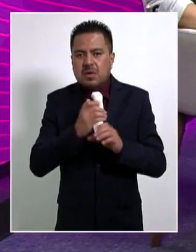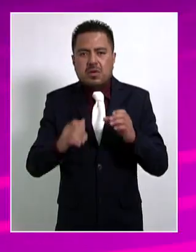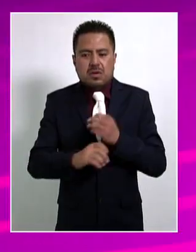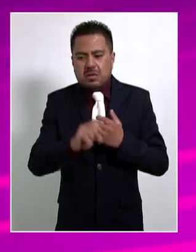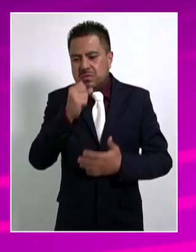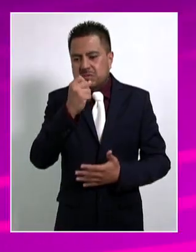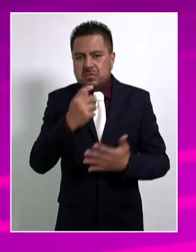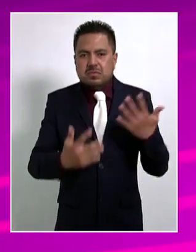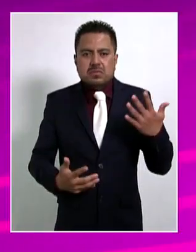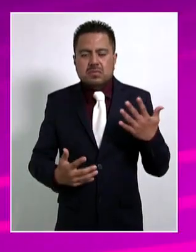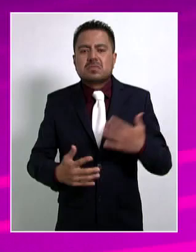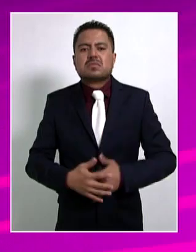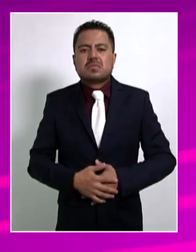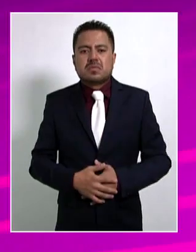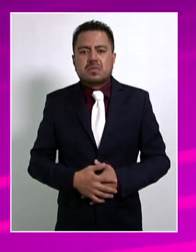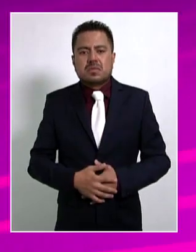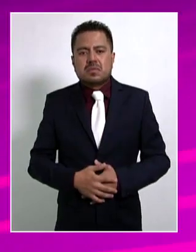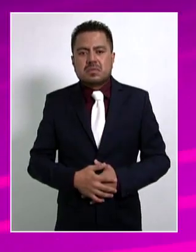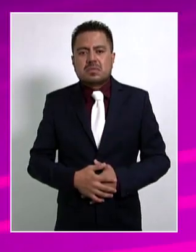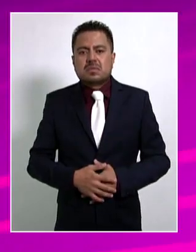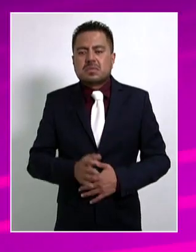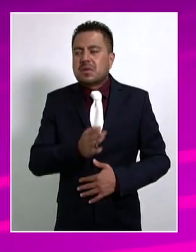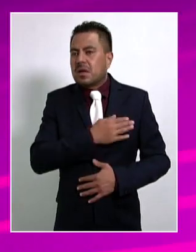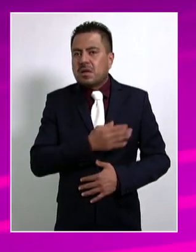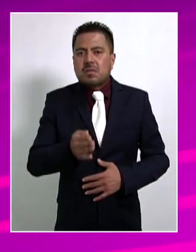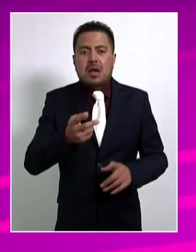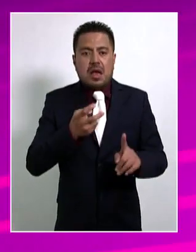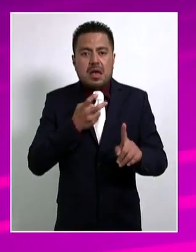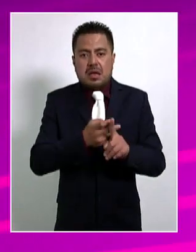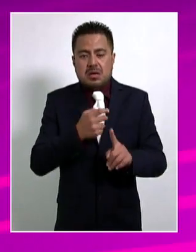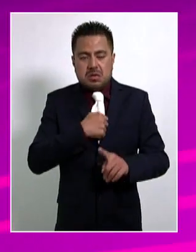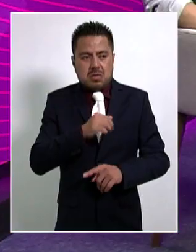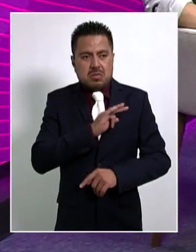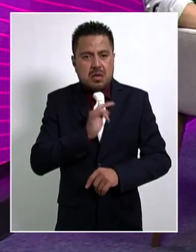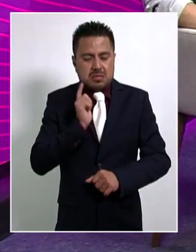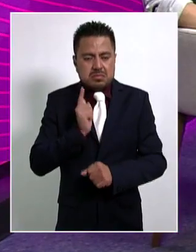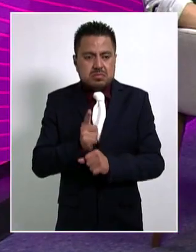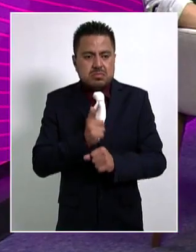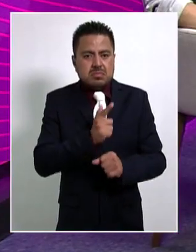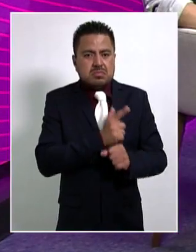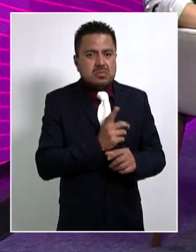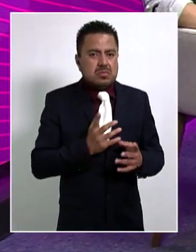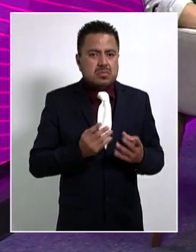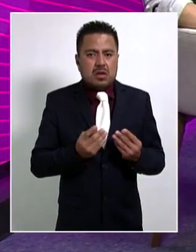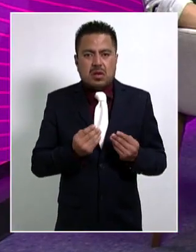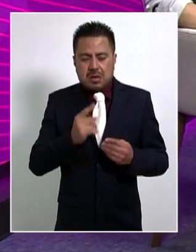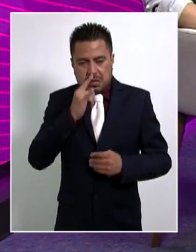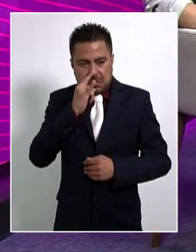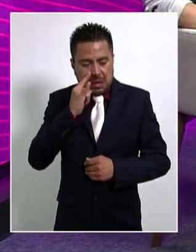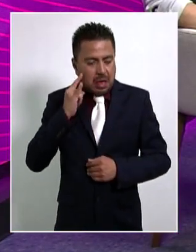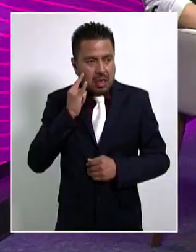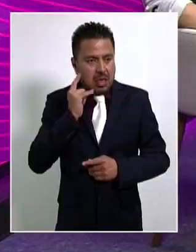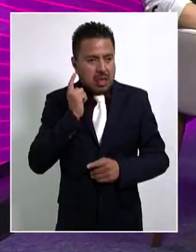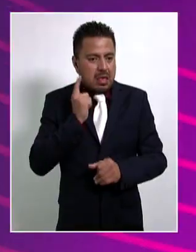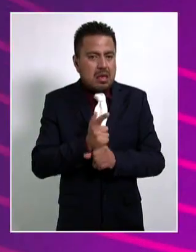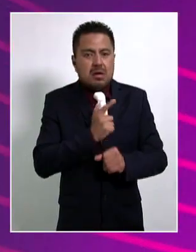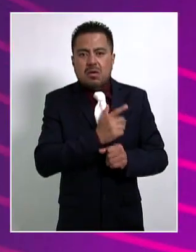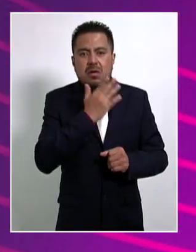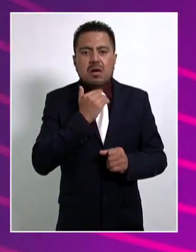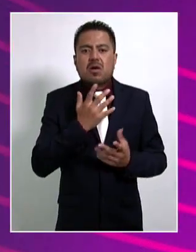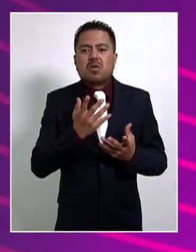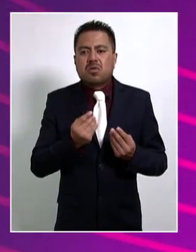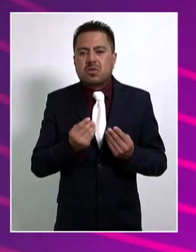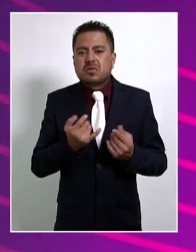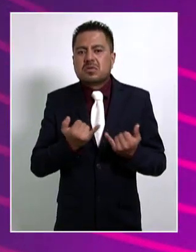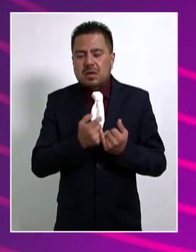cosas. Claro. Y bueno, eso es lo que yo me he percatado, que hay costos de la invisibilidad y también hay costos